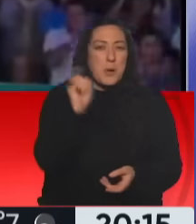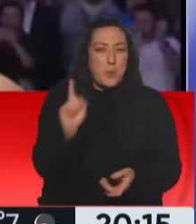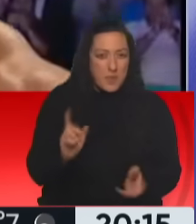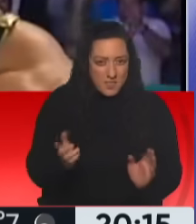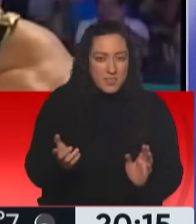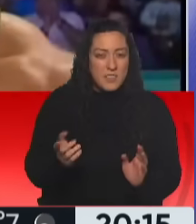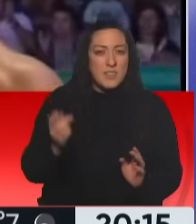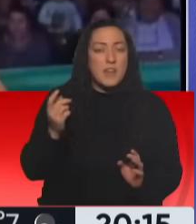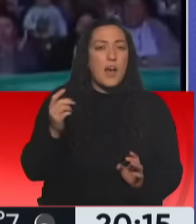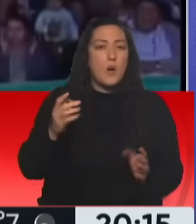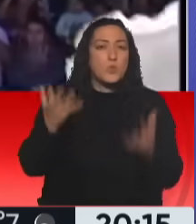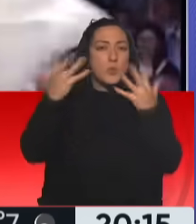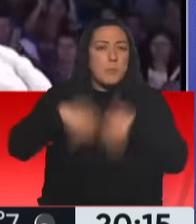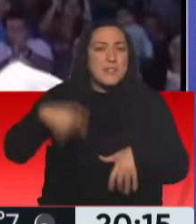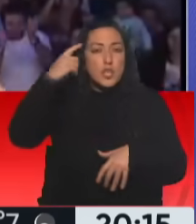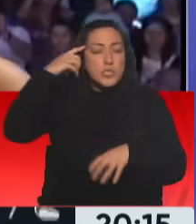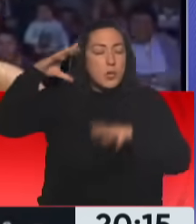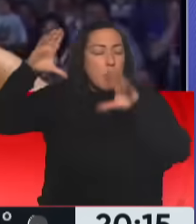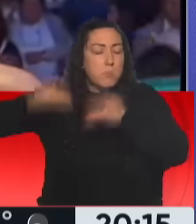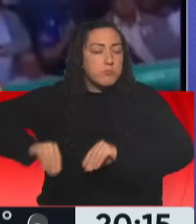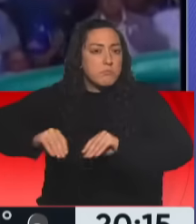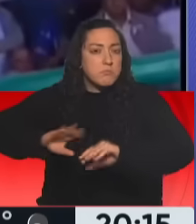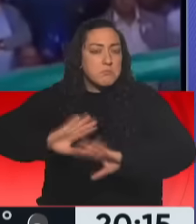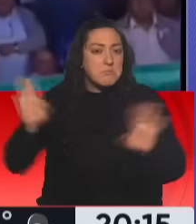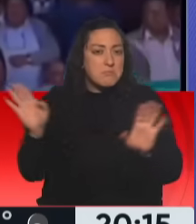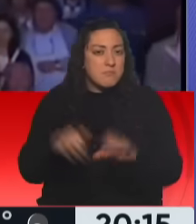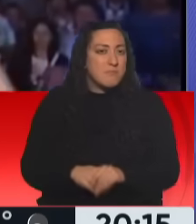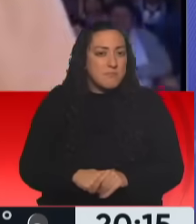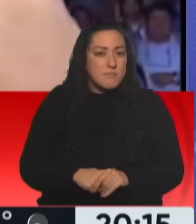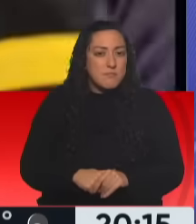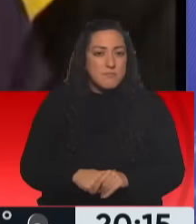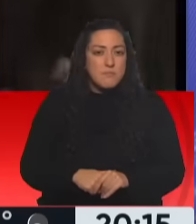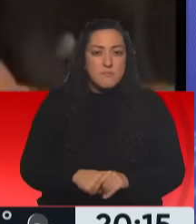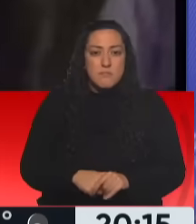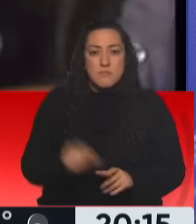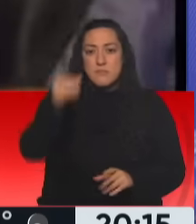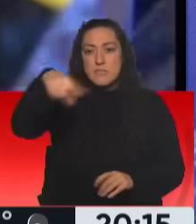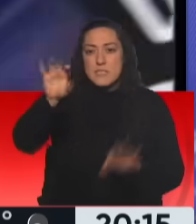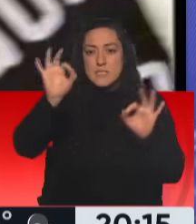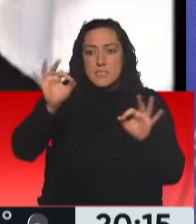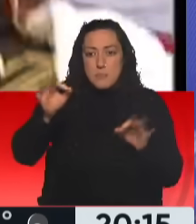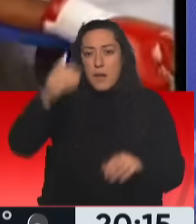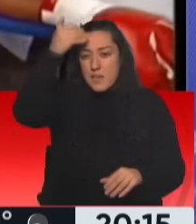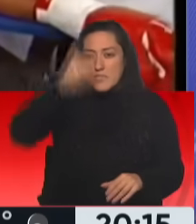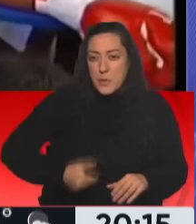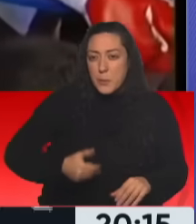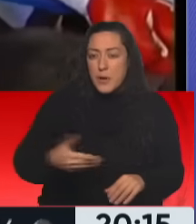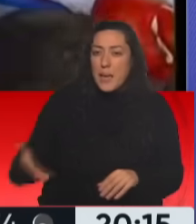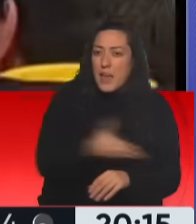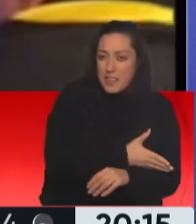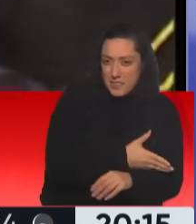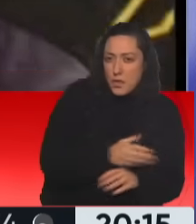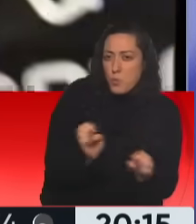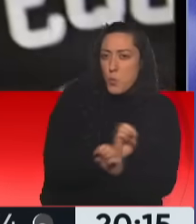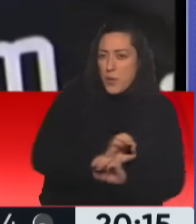prácticamente inmediata. Es Claro, como que el cerebro se desconecta. claro. Tengamos en cuenta con un accidente cerebrovascular previo, ¿no? O sea, con un cuadro muy